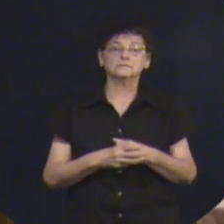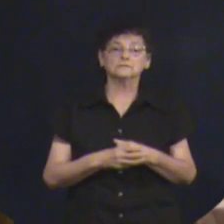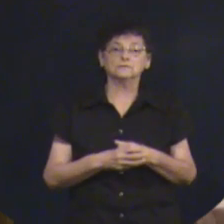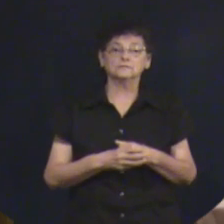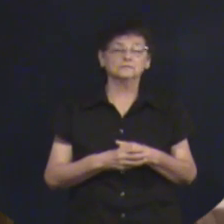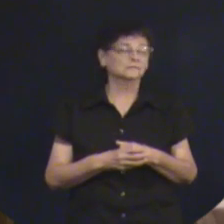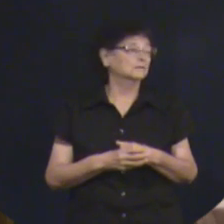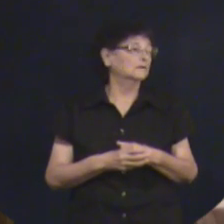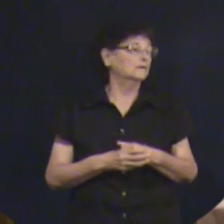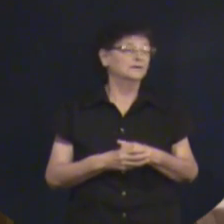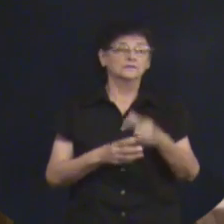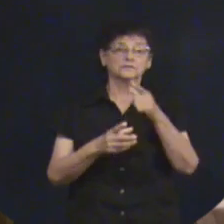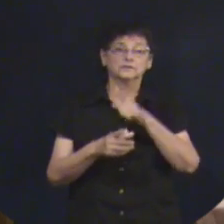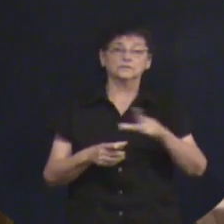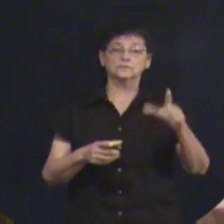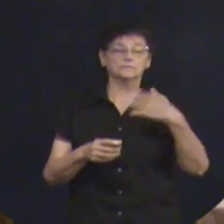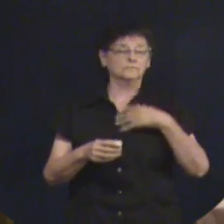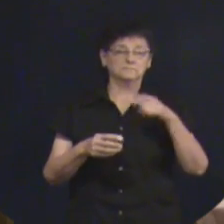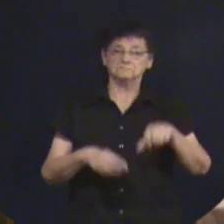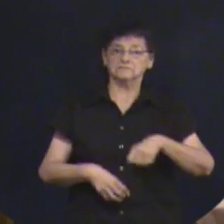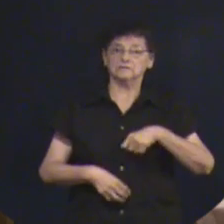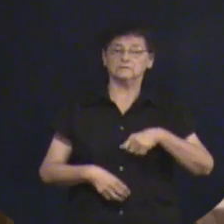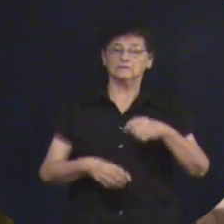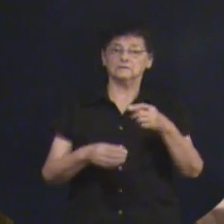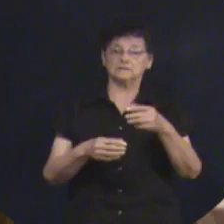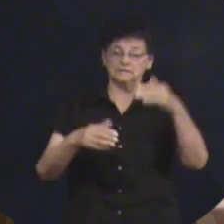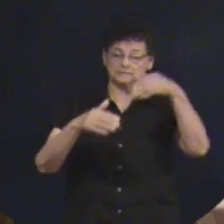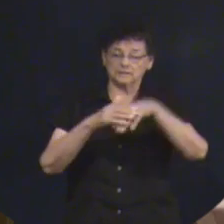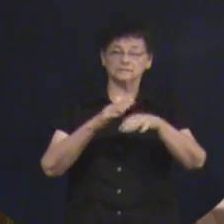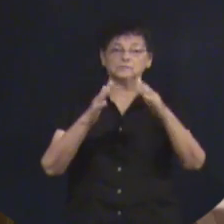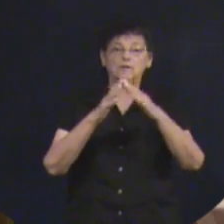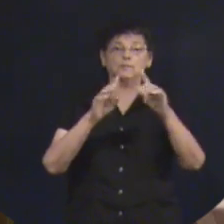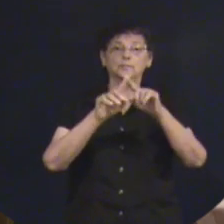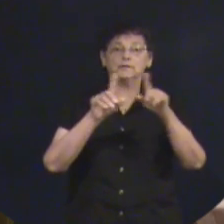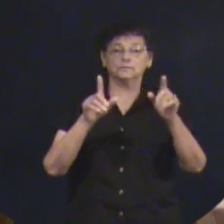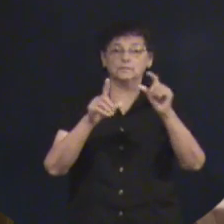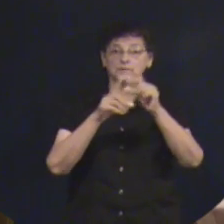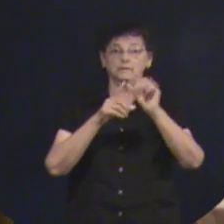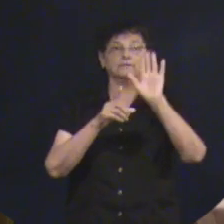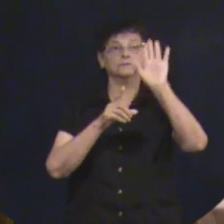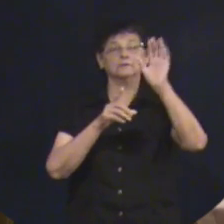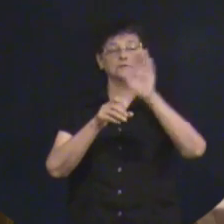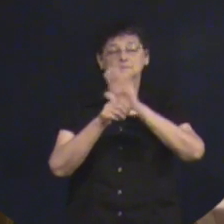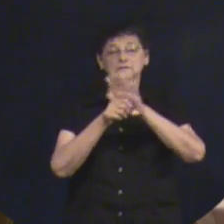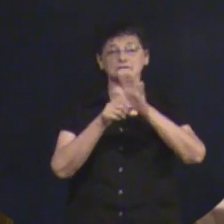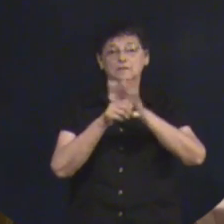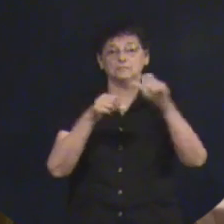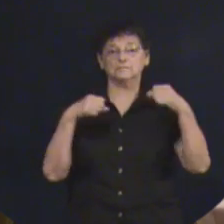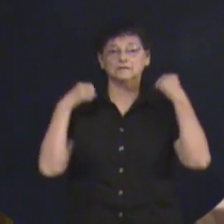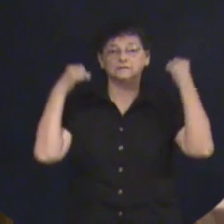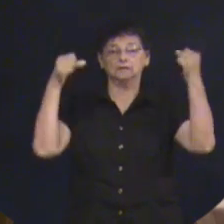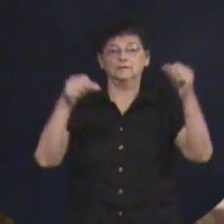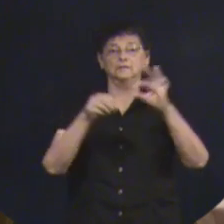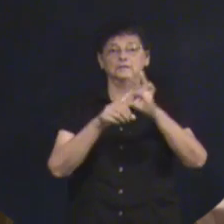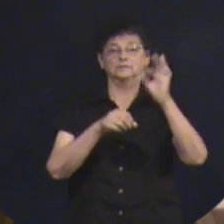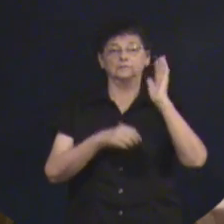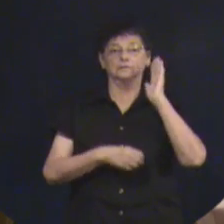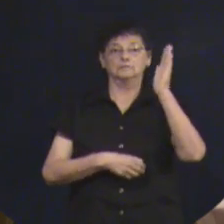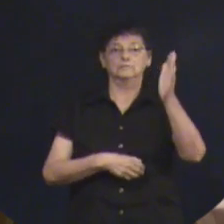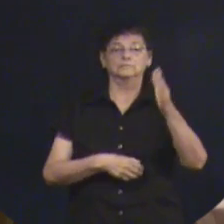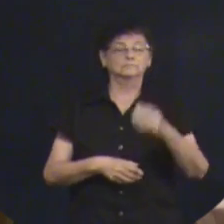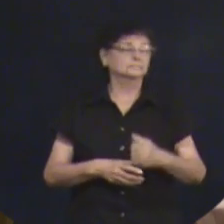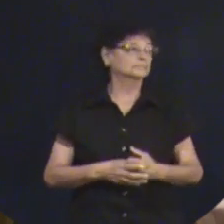del Señor. Señor, yo no soy digno de que entres en mi casa, pero una palabra tuya bastará para sanar mi alma.